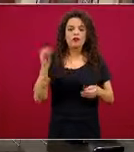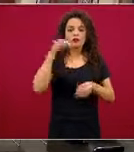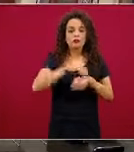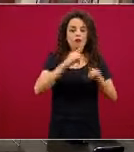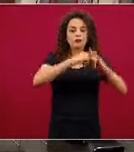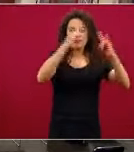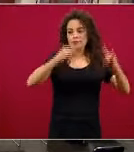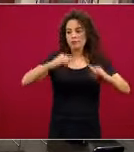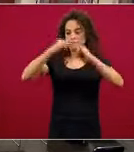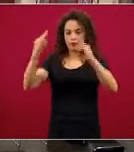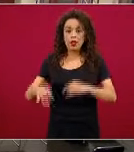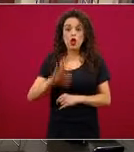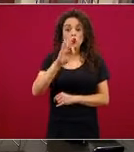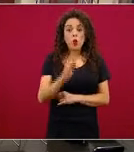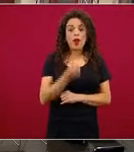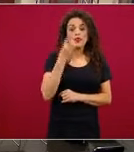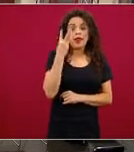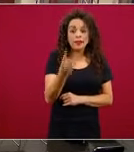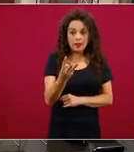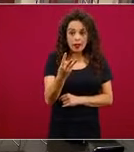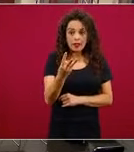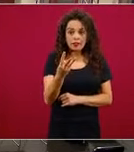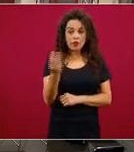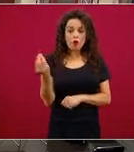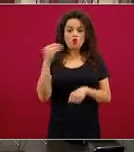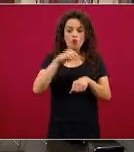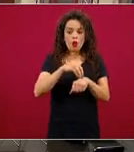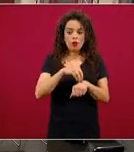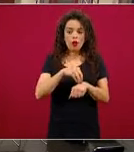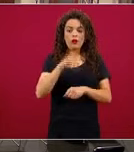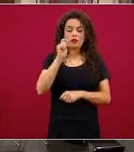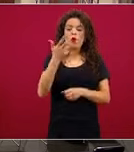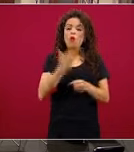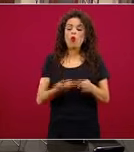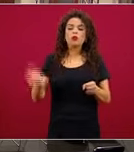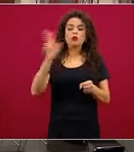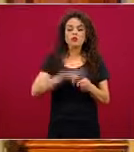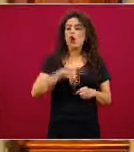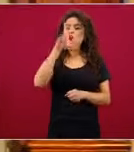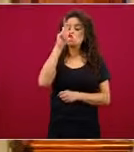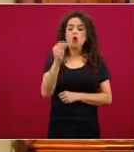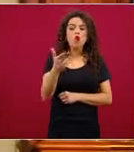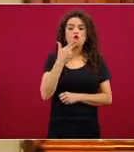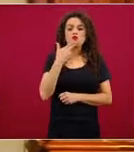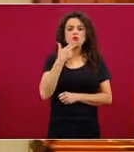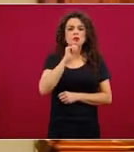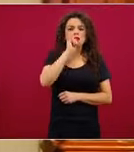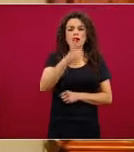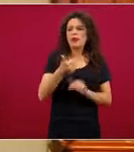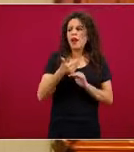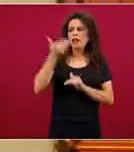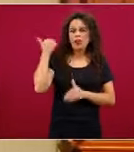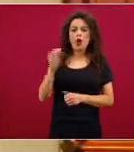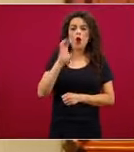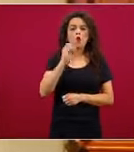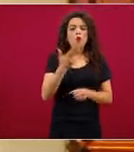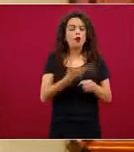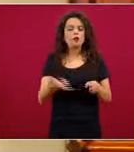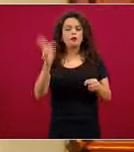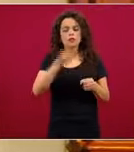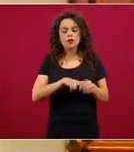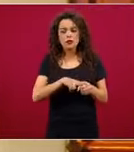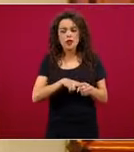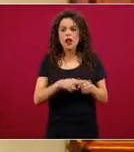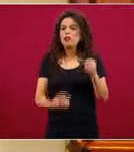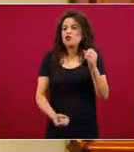43 que fueron rehabilitados tomando como principio los hospitales que no se utilizaban o hospitales que